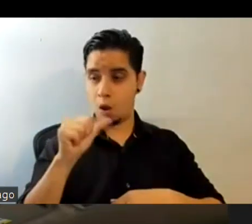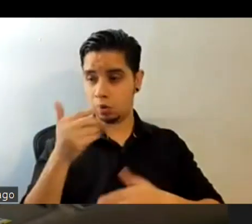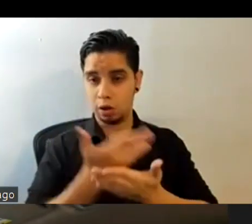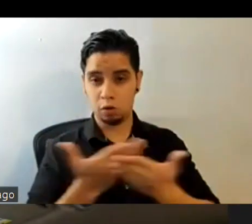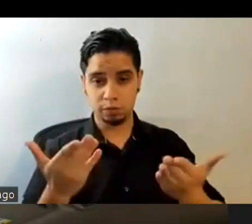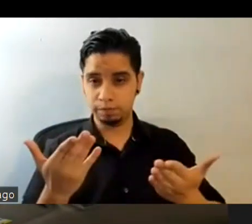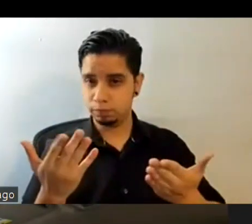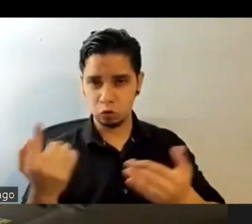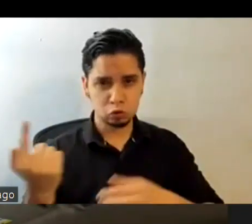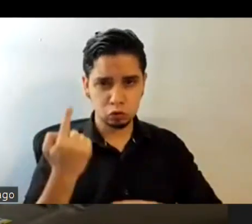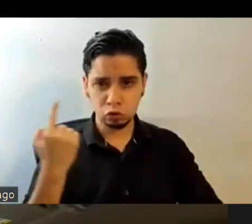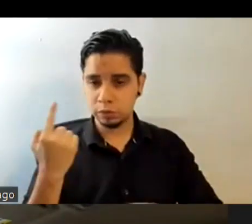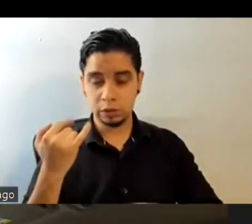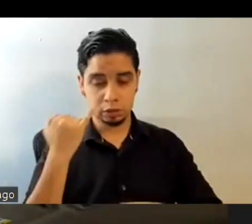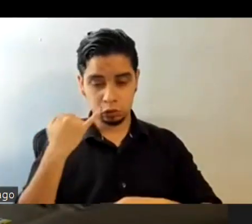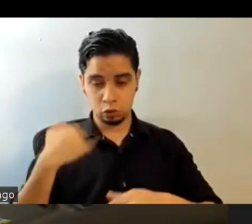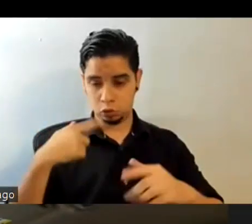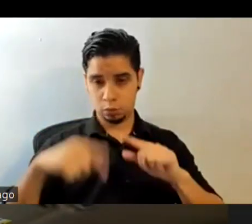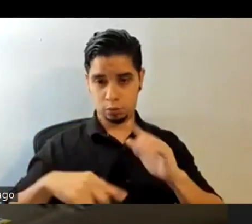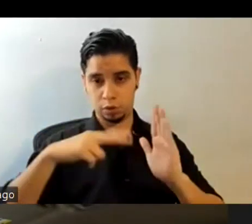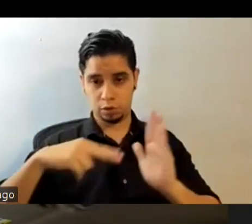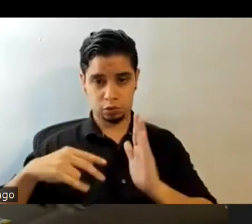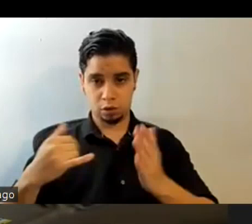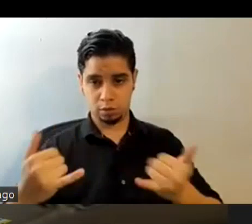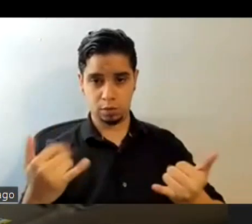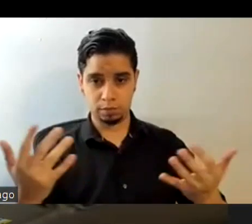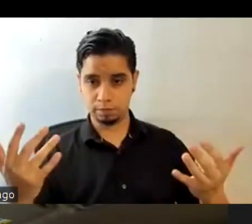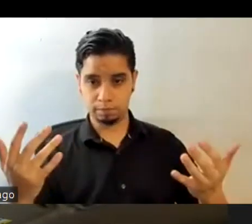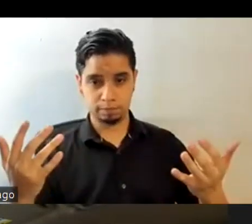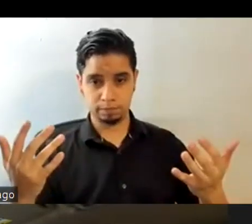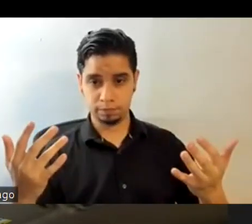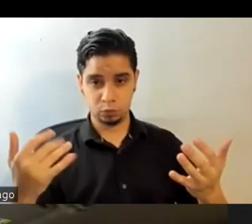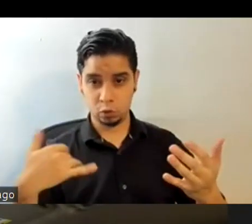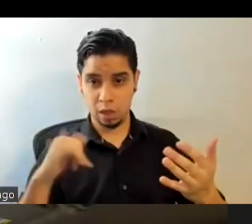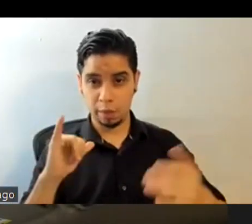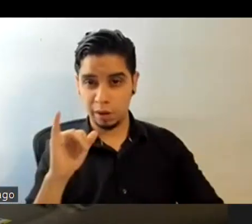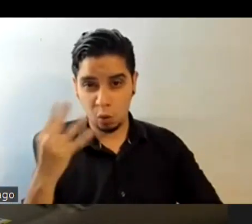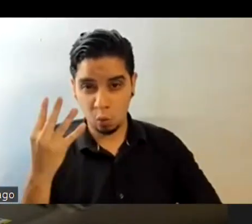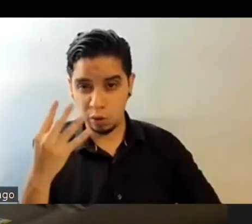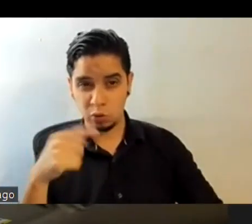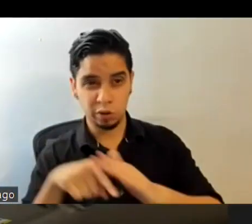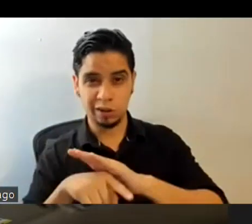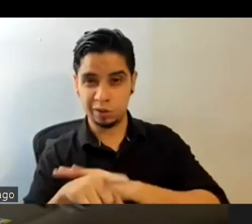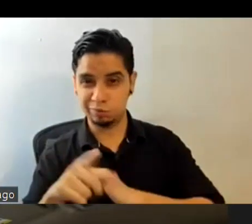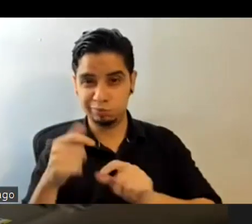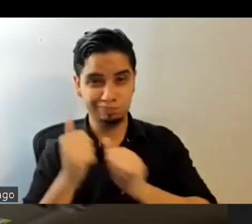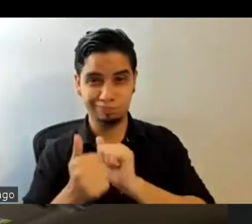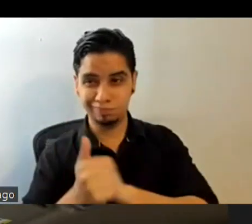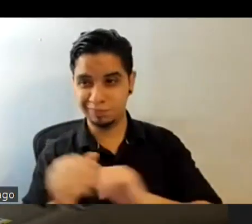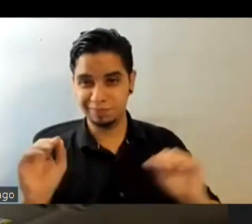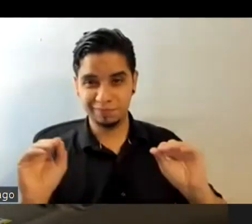siempre yo lo digo. De no ser por la lectura, quién sabe, yo estaría ahora a lo mejor en cuarto grado todavía. No,